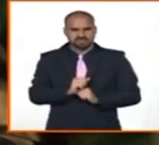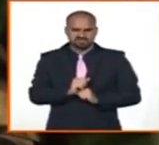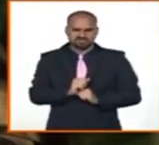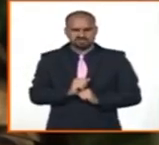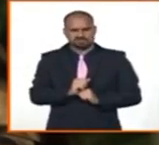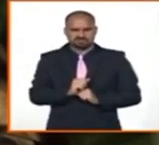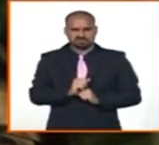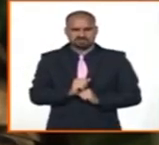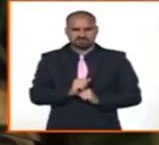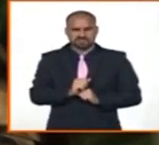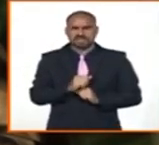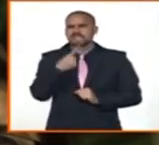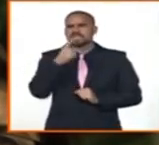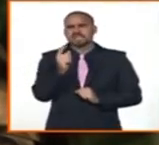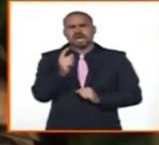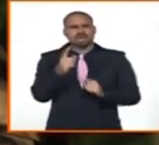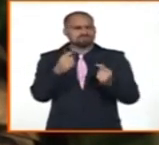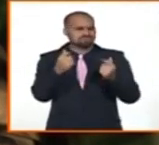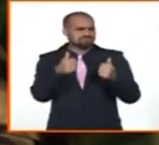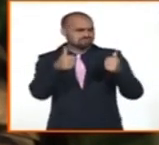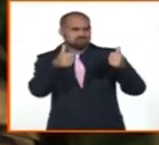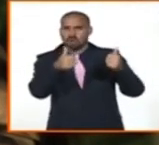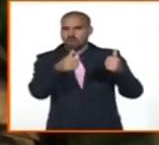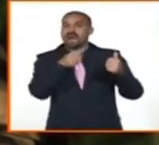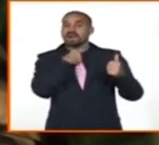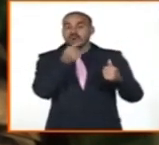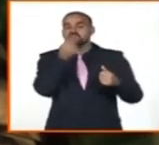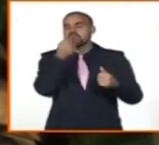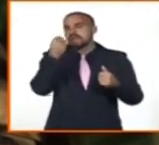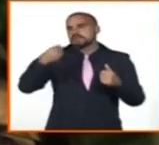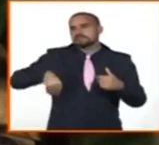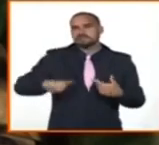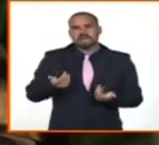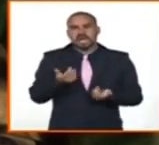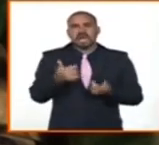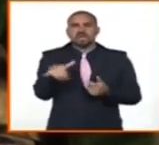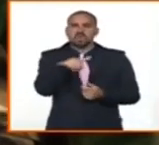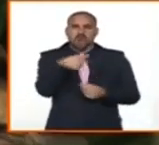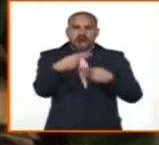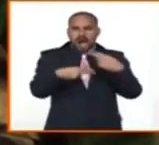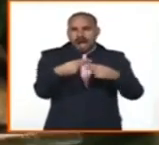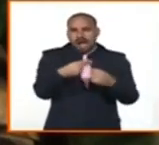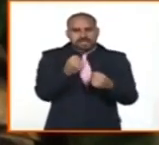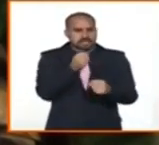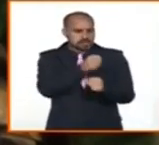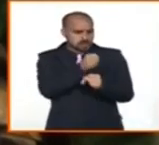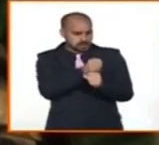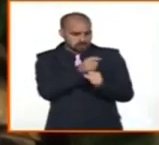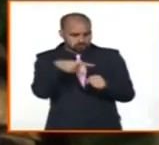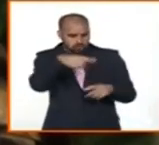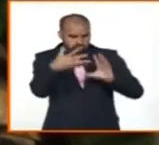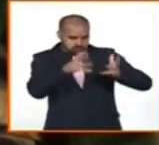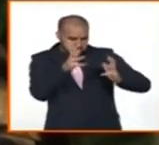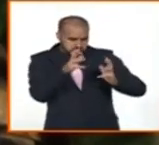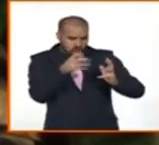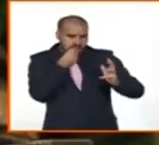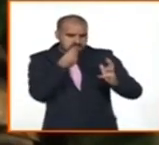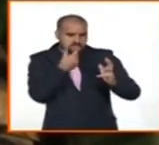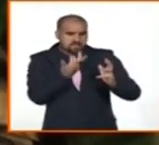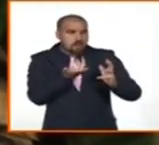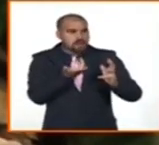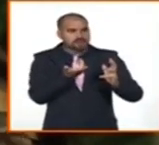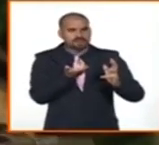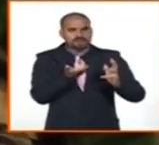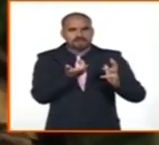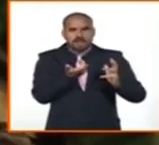sostenimiento, pero pueden generar un beneficio, una actividad que en su circulación nos genere un elemento de